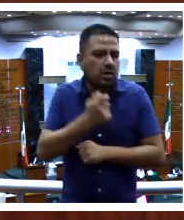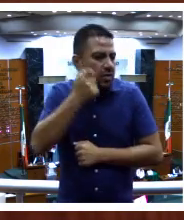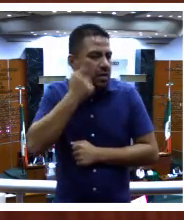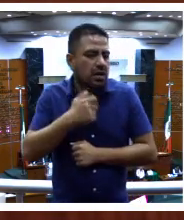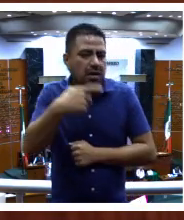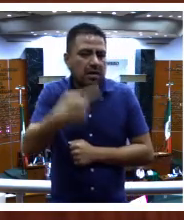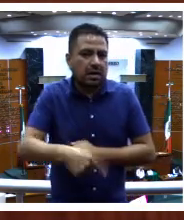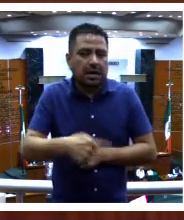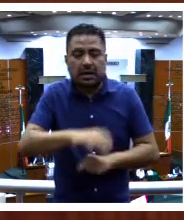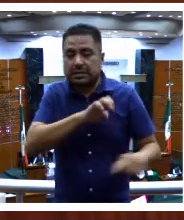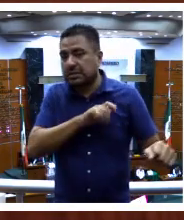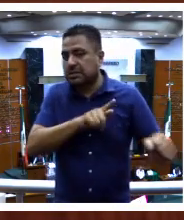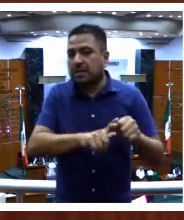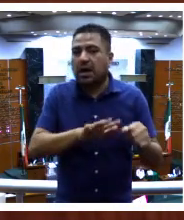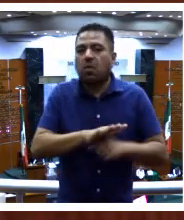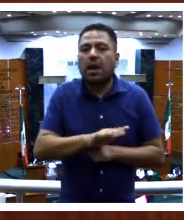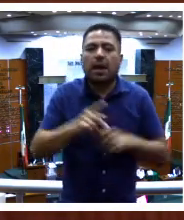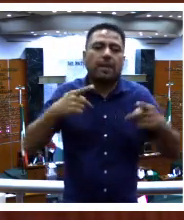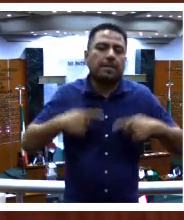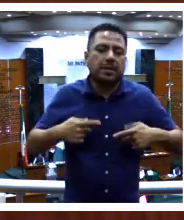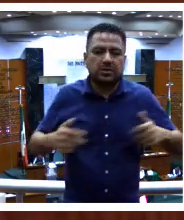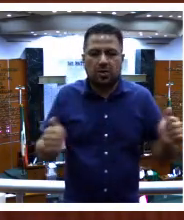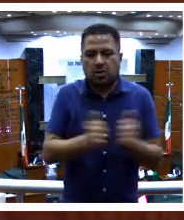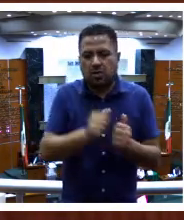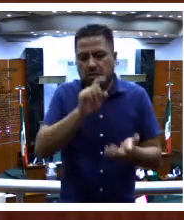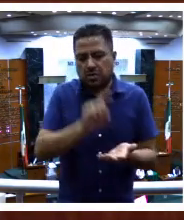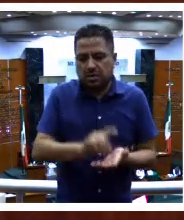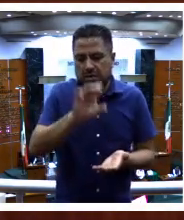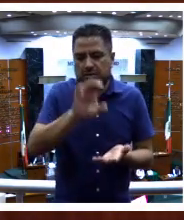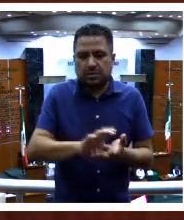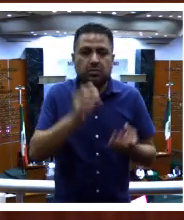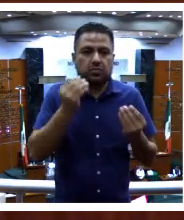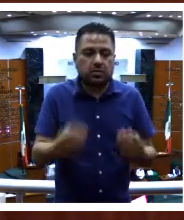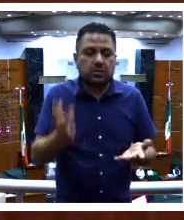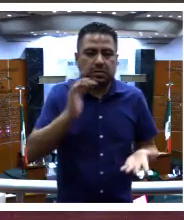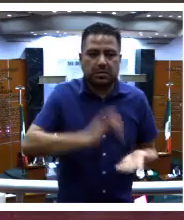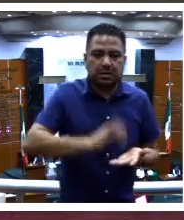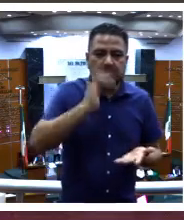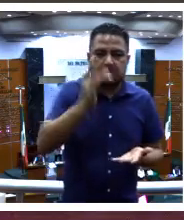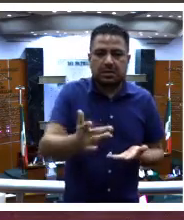Guerrero, especialmente a las personas con discapacidad. Muchas gracias.